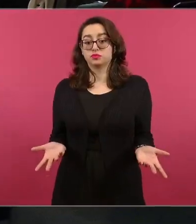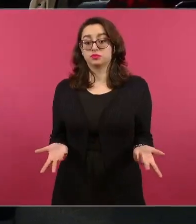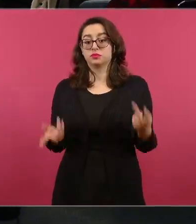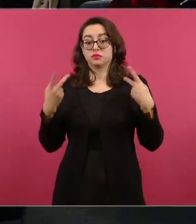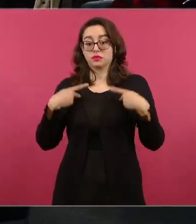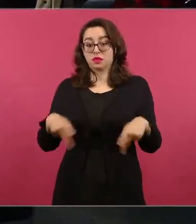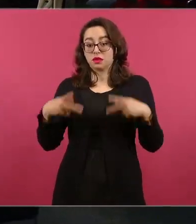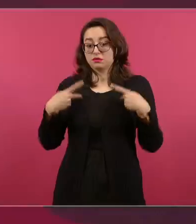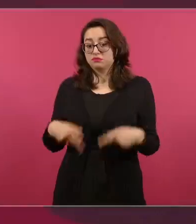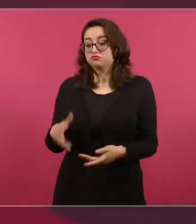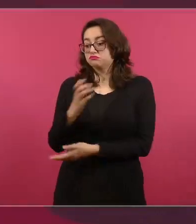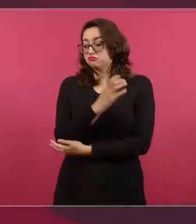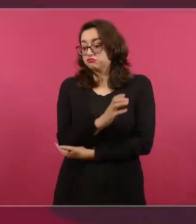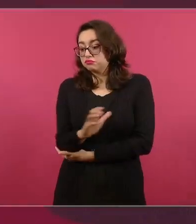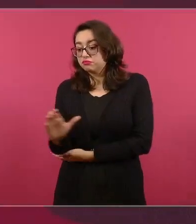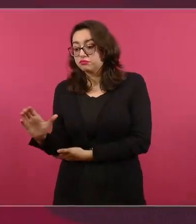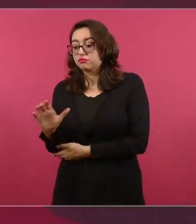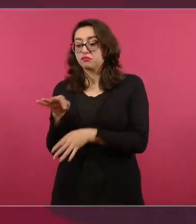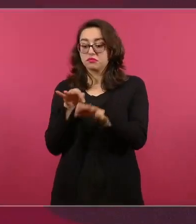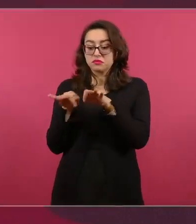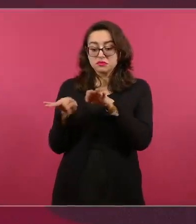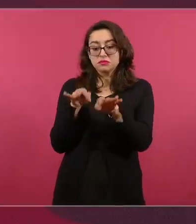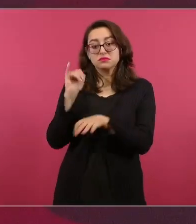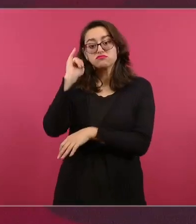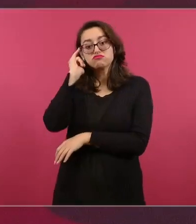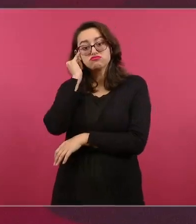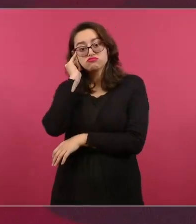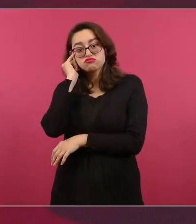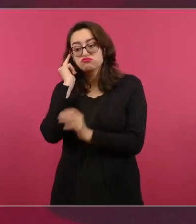un obrero, un indígena con mucha cultura,